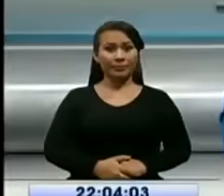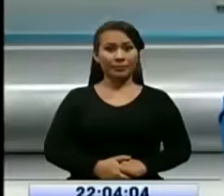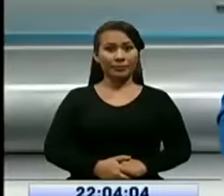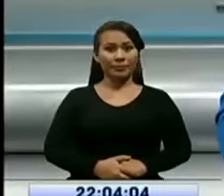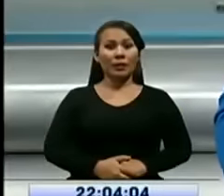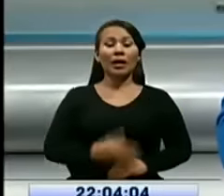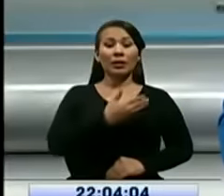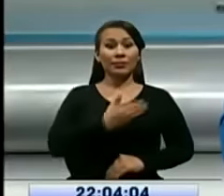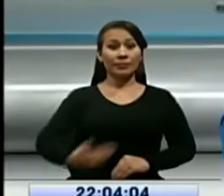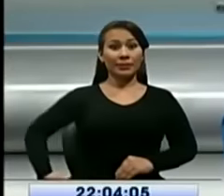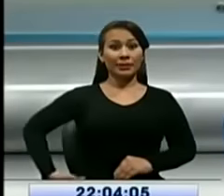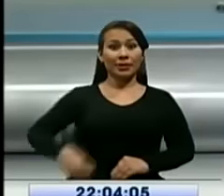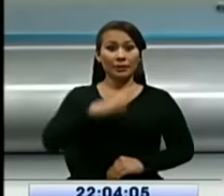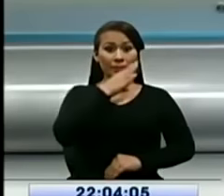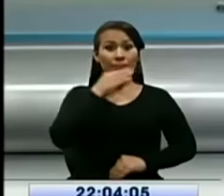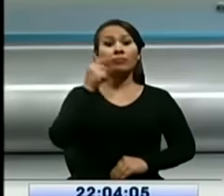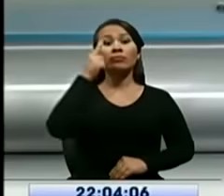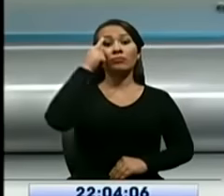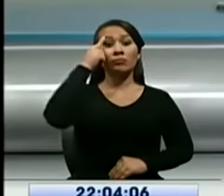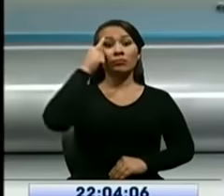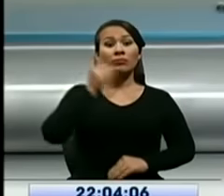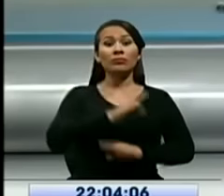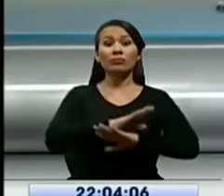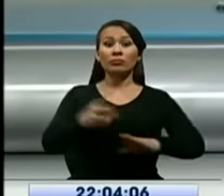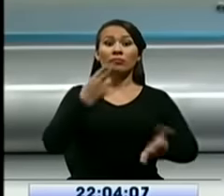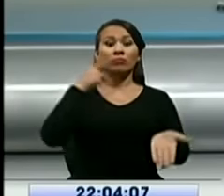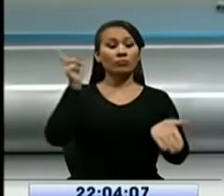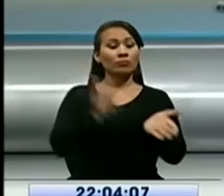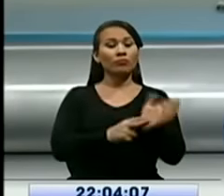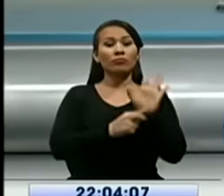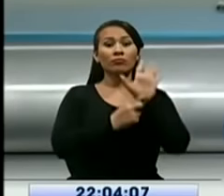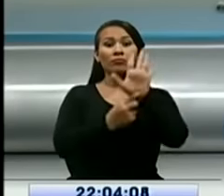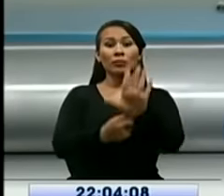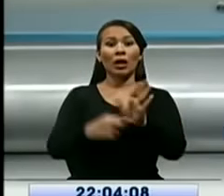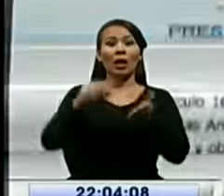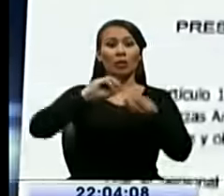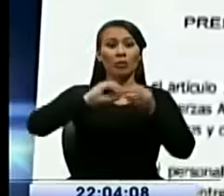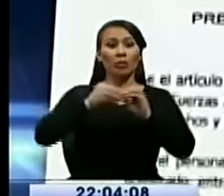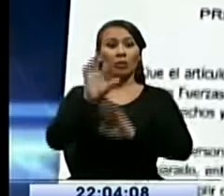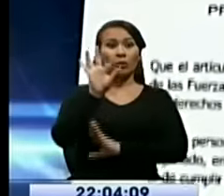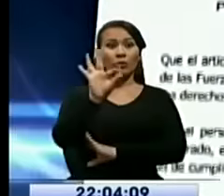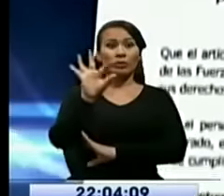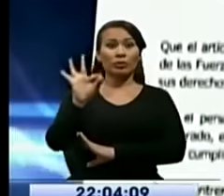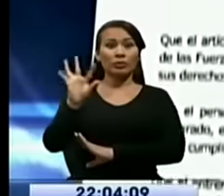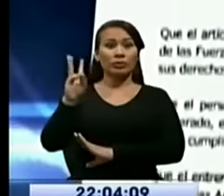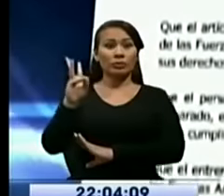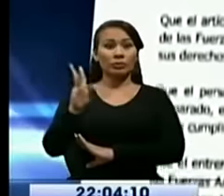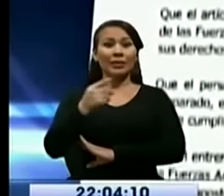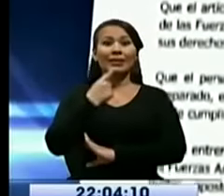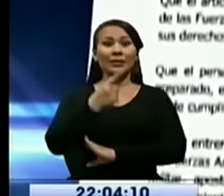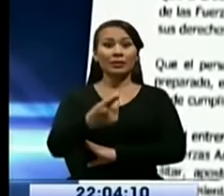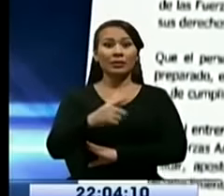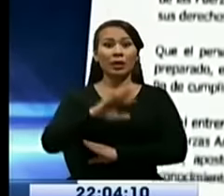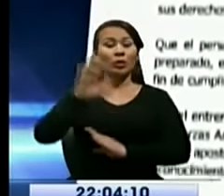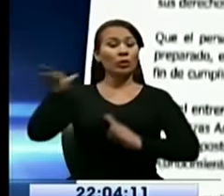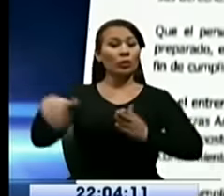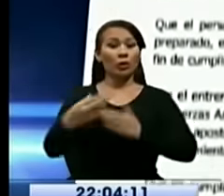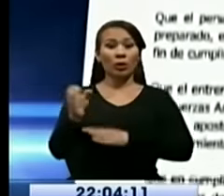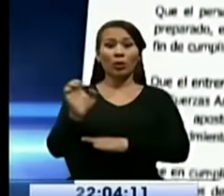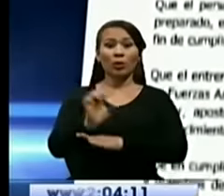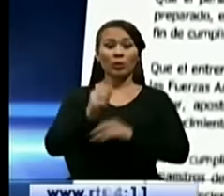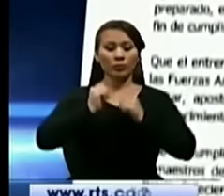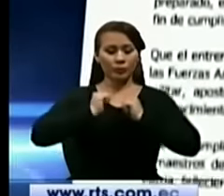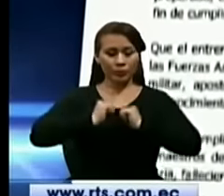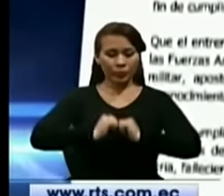El presidente de la República, Rafael Correa, mediante decreto número 966, informó que hay duelo nacional los